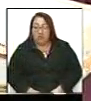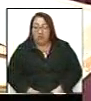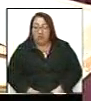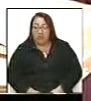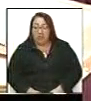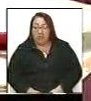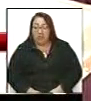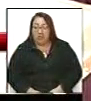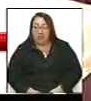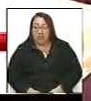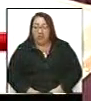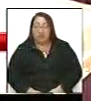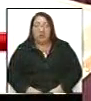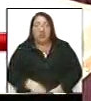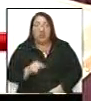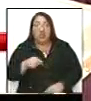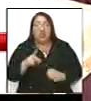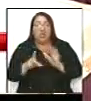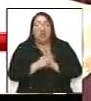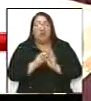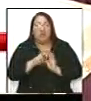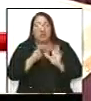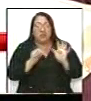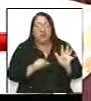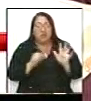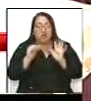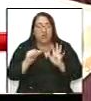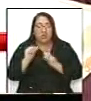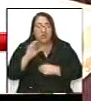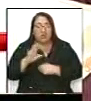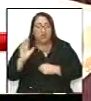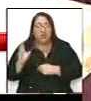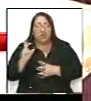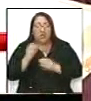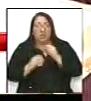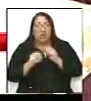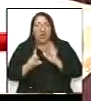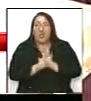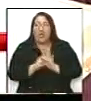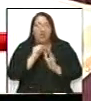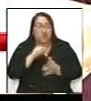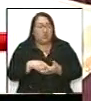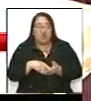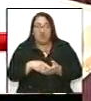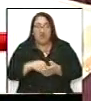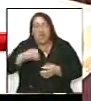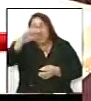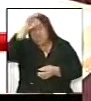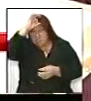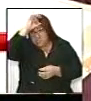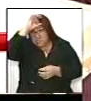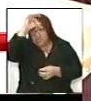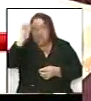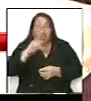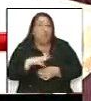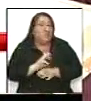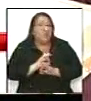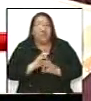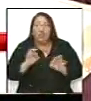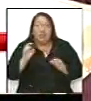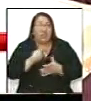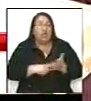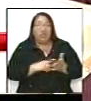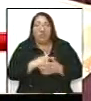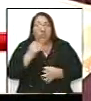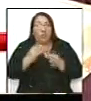Es esta ley 26.655 que se pretende modificar, no establece la inocencia, ni tampoco anula la